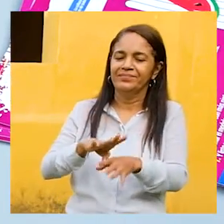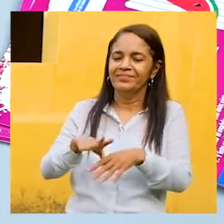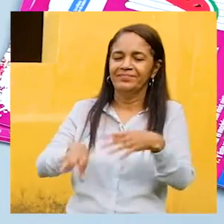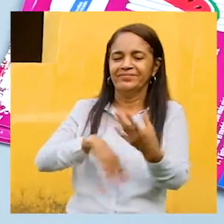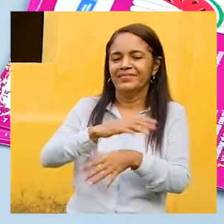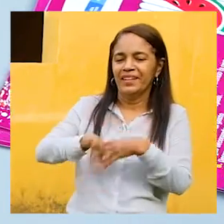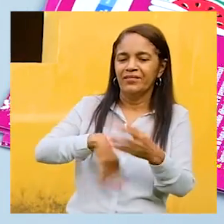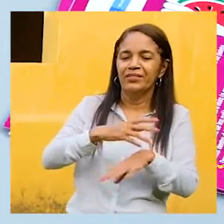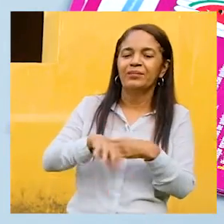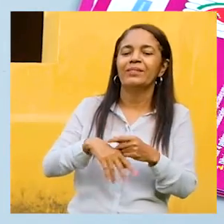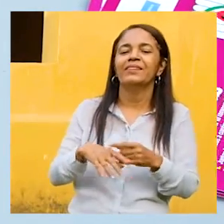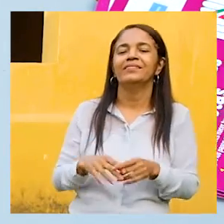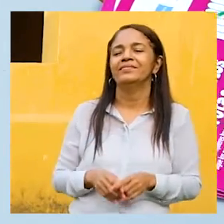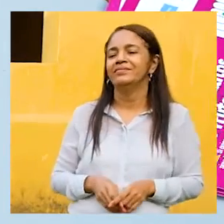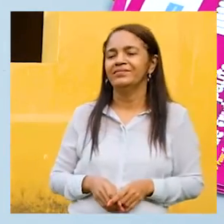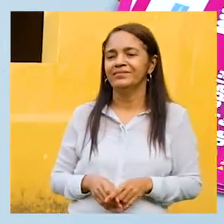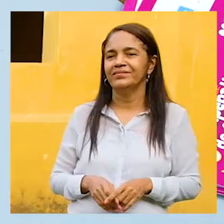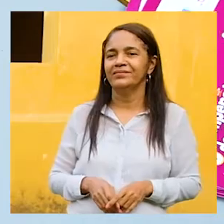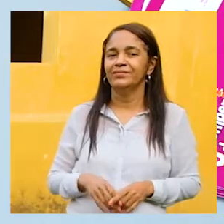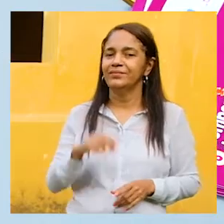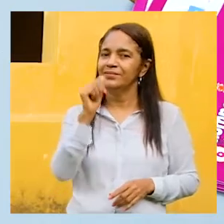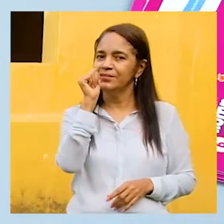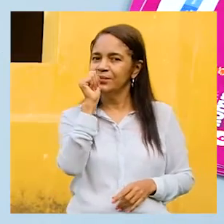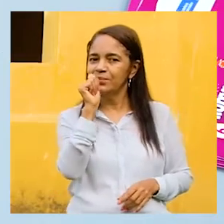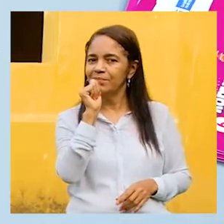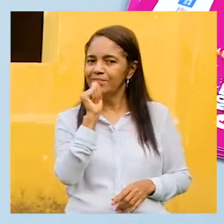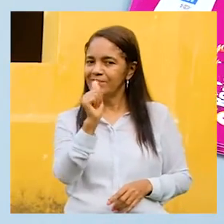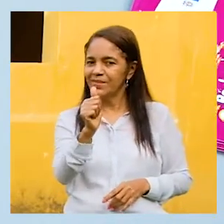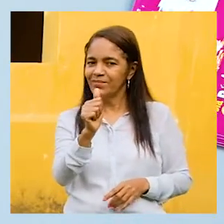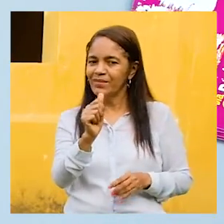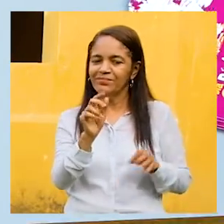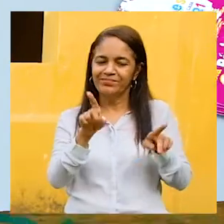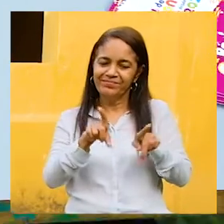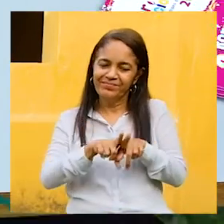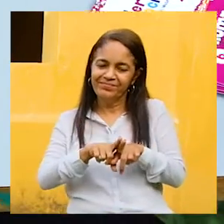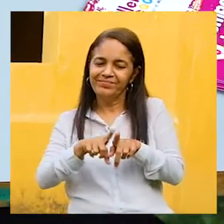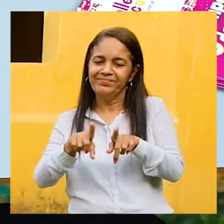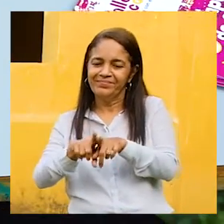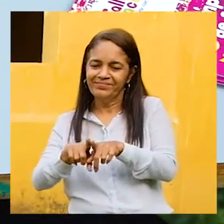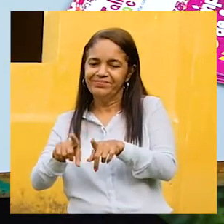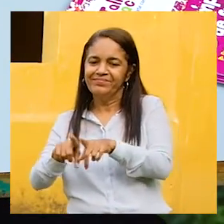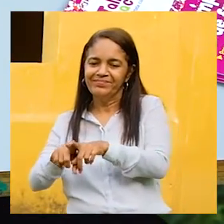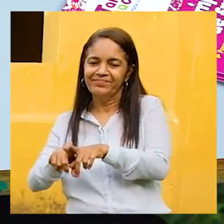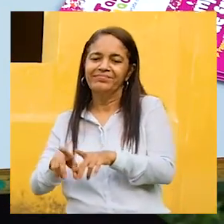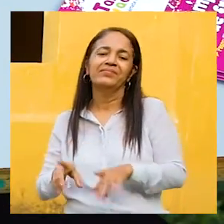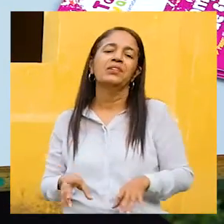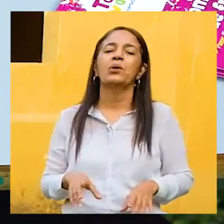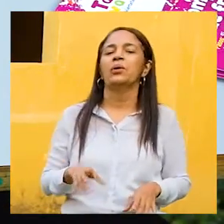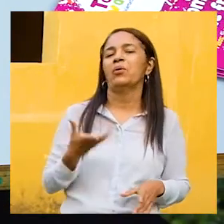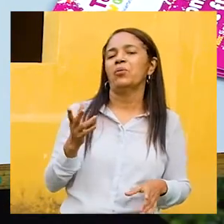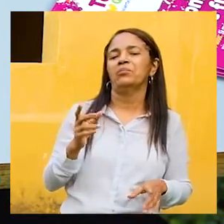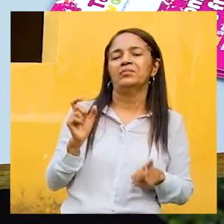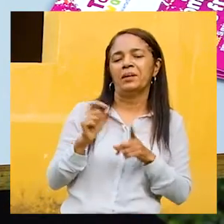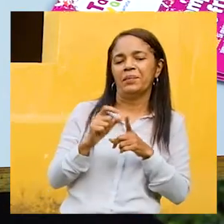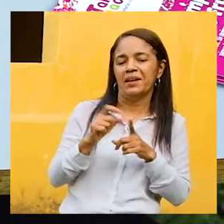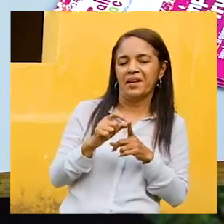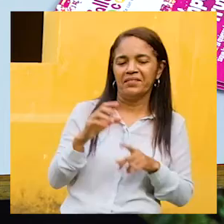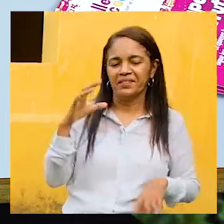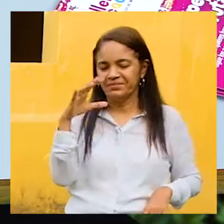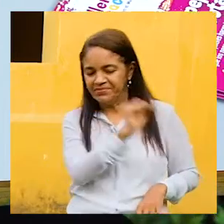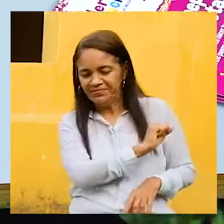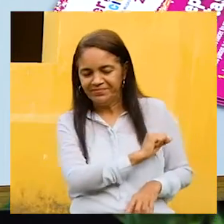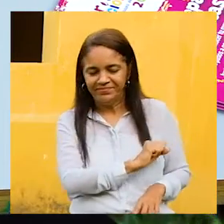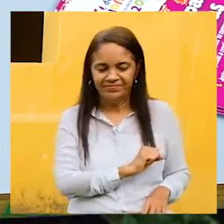cambiar la forma, y no te preocupes, que lo puedes hacer con base en la figura o con